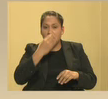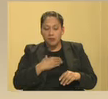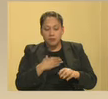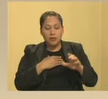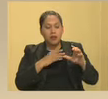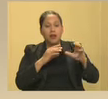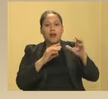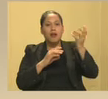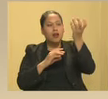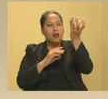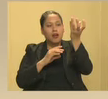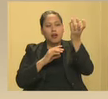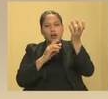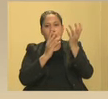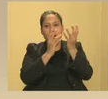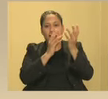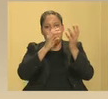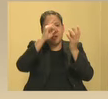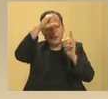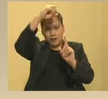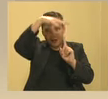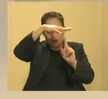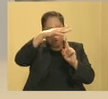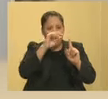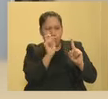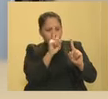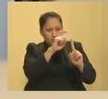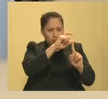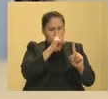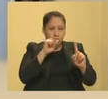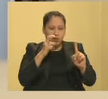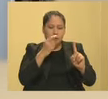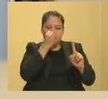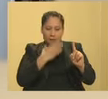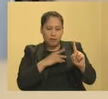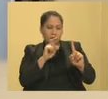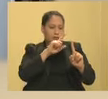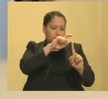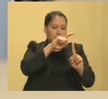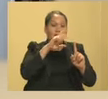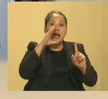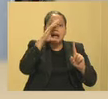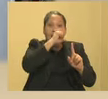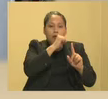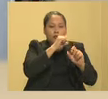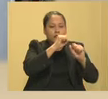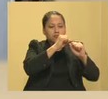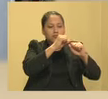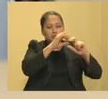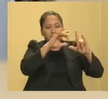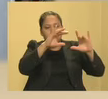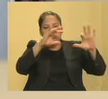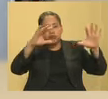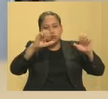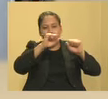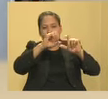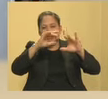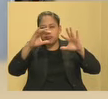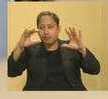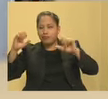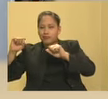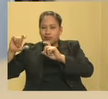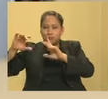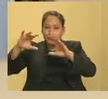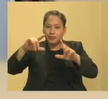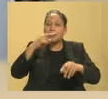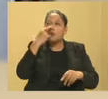los focos de las lámparas para que cuando las prendan, estas con el calor, expidan ese olor que tanto les gusta y que